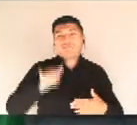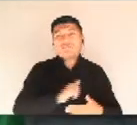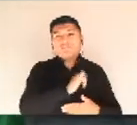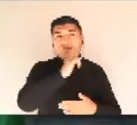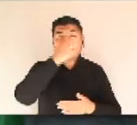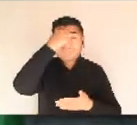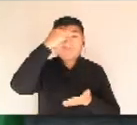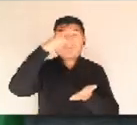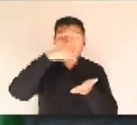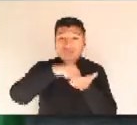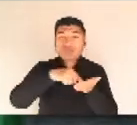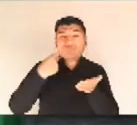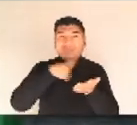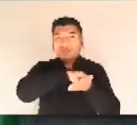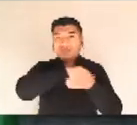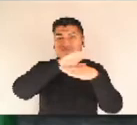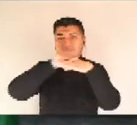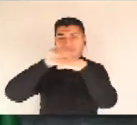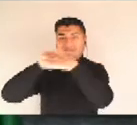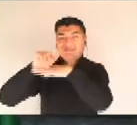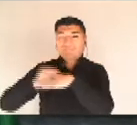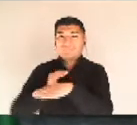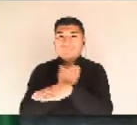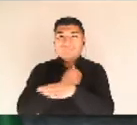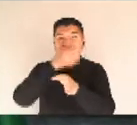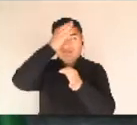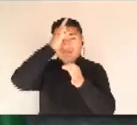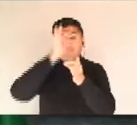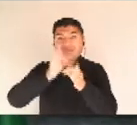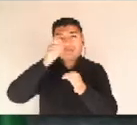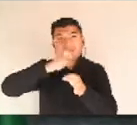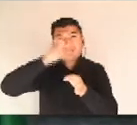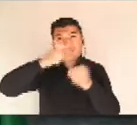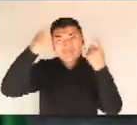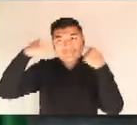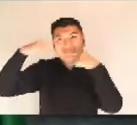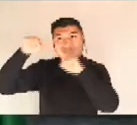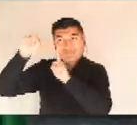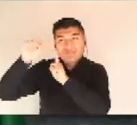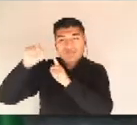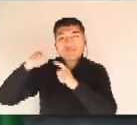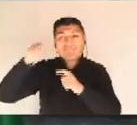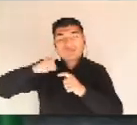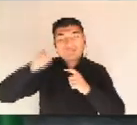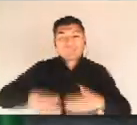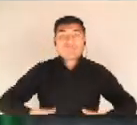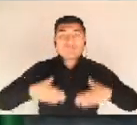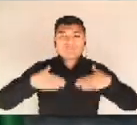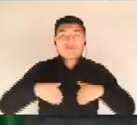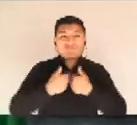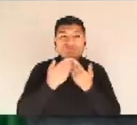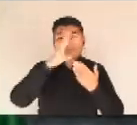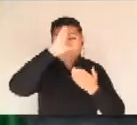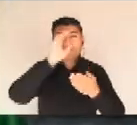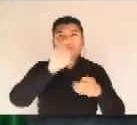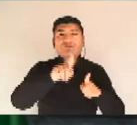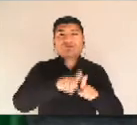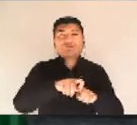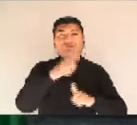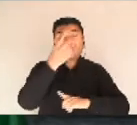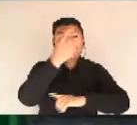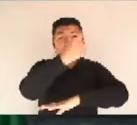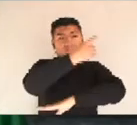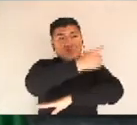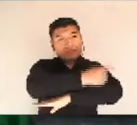a eso estamos llamados con nuestra fe tenemos que ir adelante tenemos que vivir como hermanos y un día